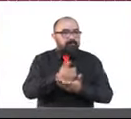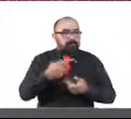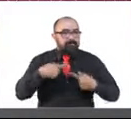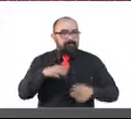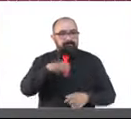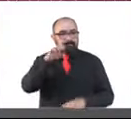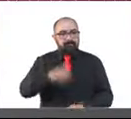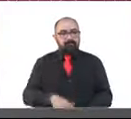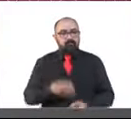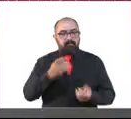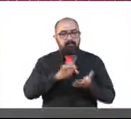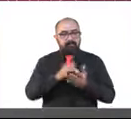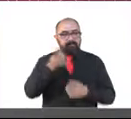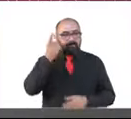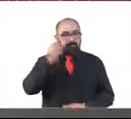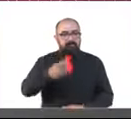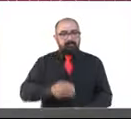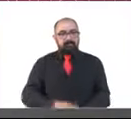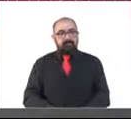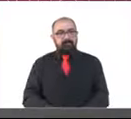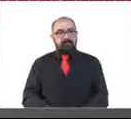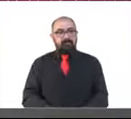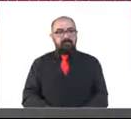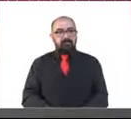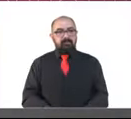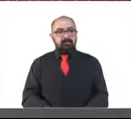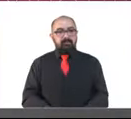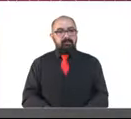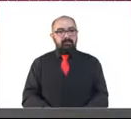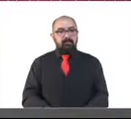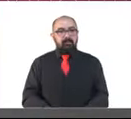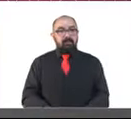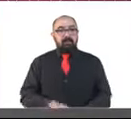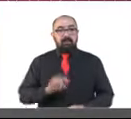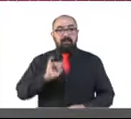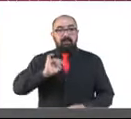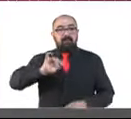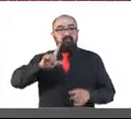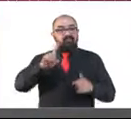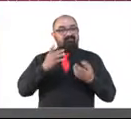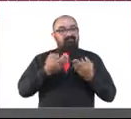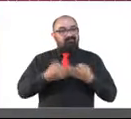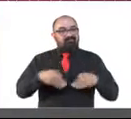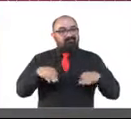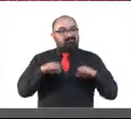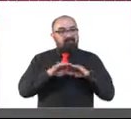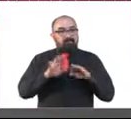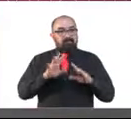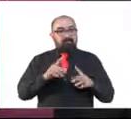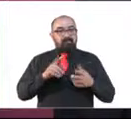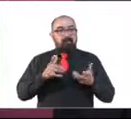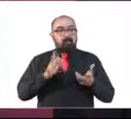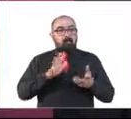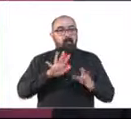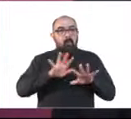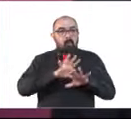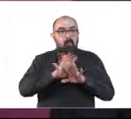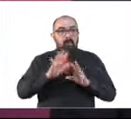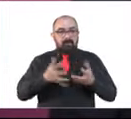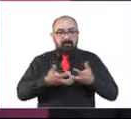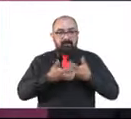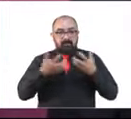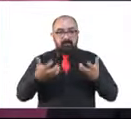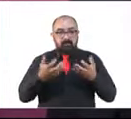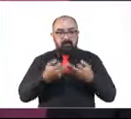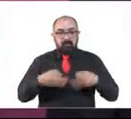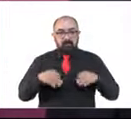Gracias. Adelante, doctora. Sí. Una parte importante del suelo de conservación, muchas